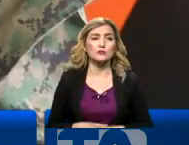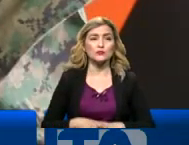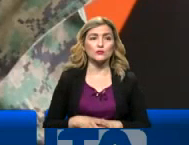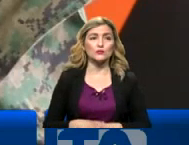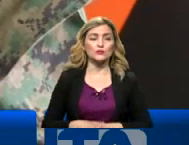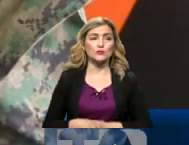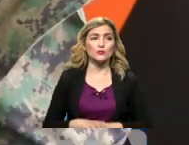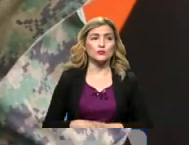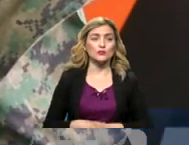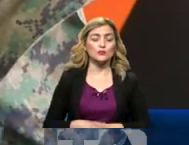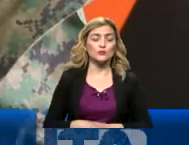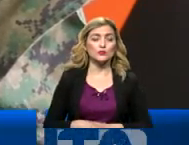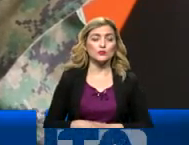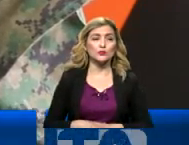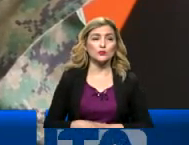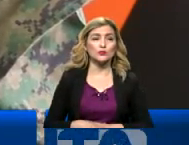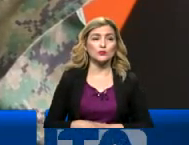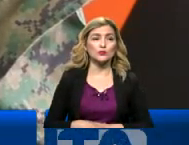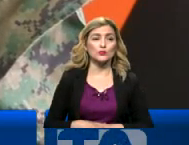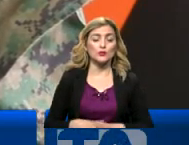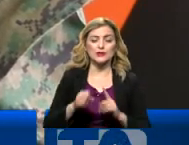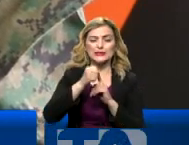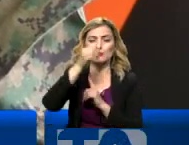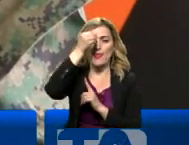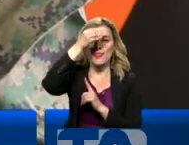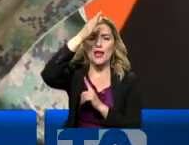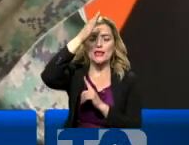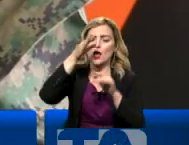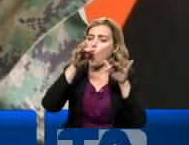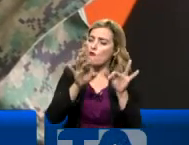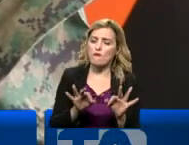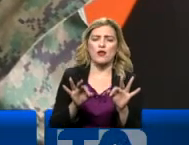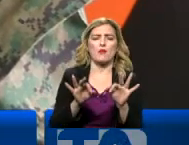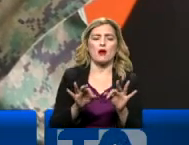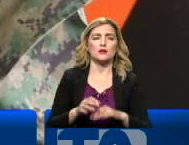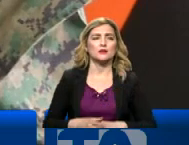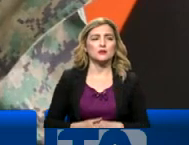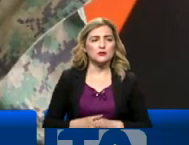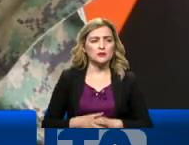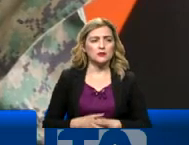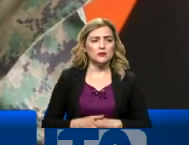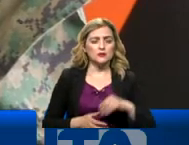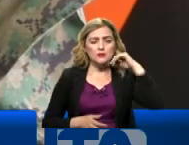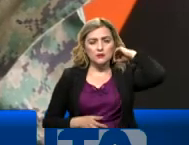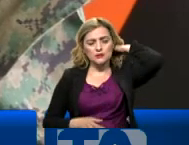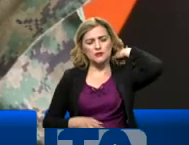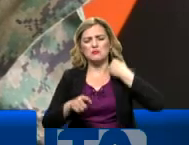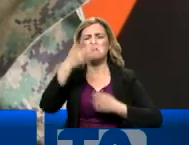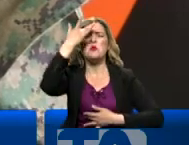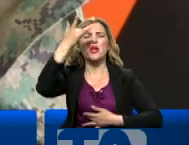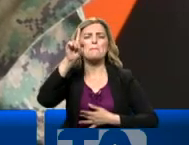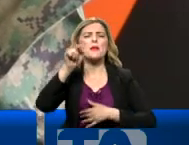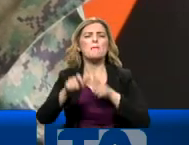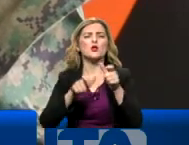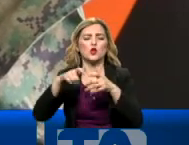Se pudo confirmar por un sistema de inteligencia que se debía a una información